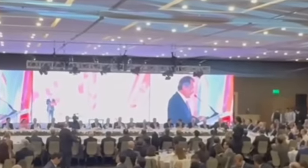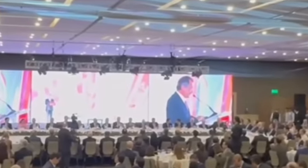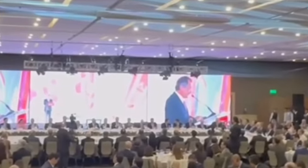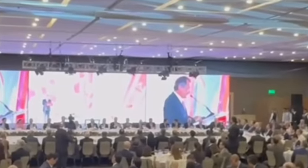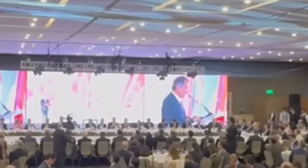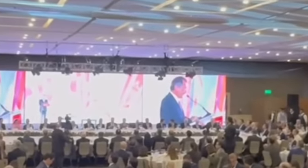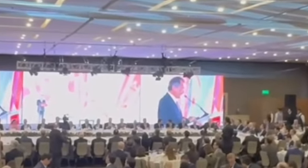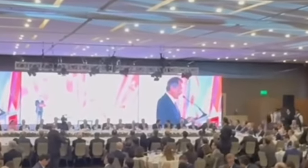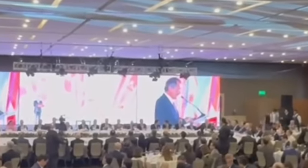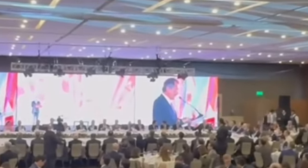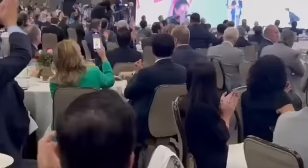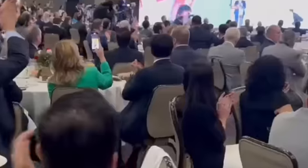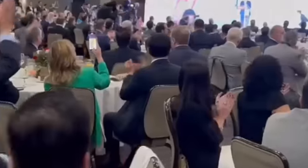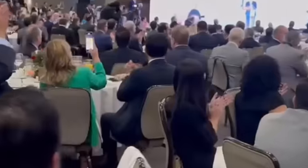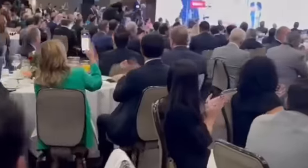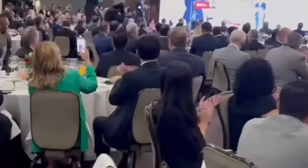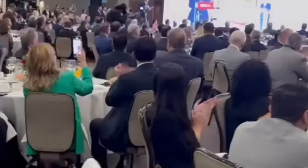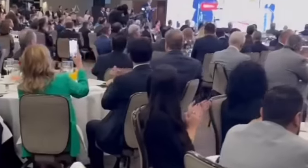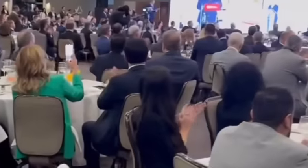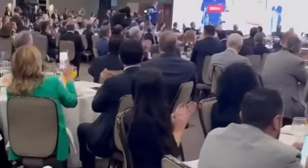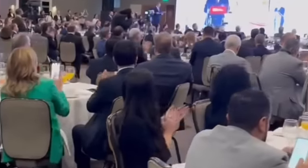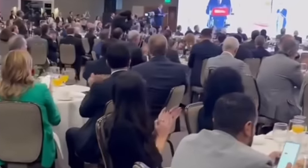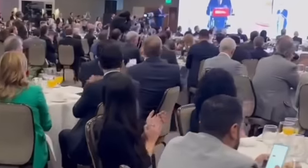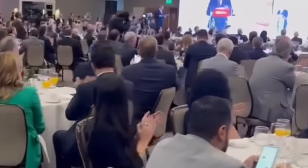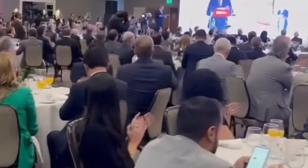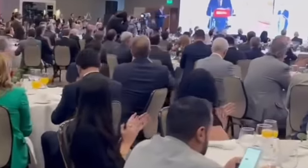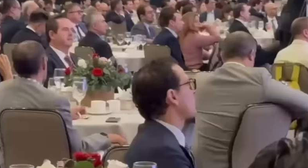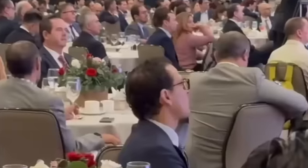están en un plan